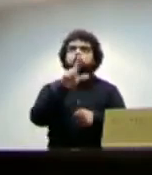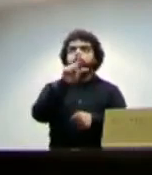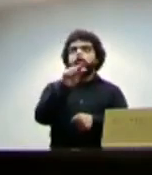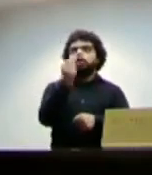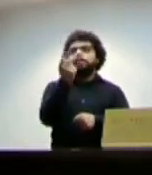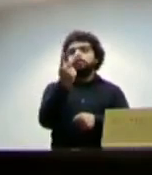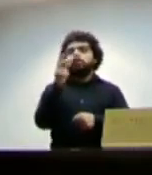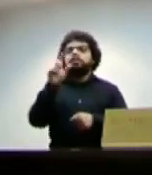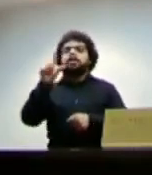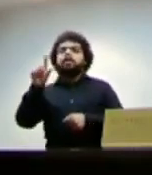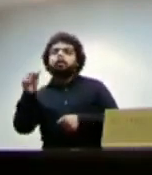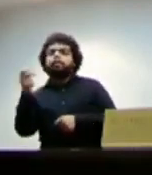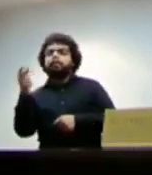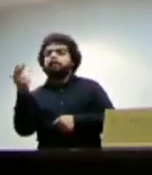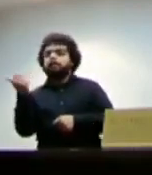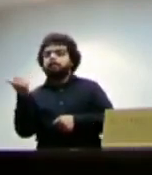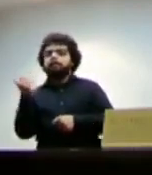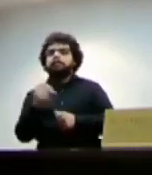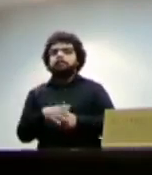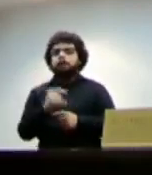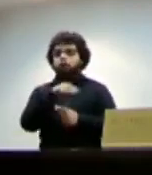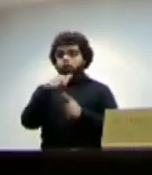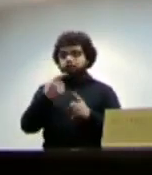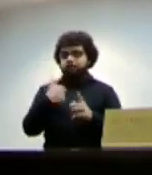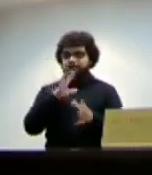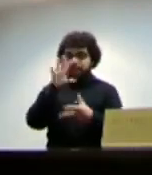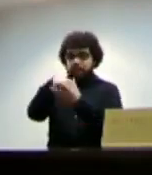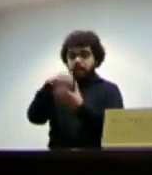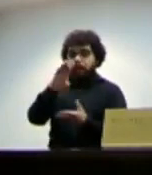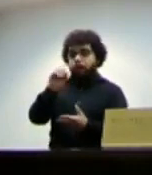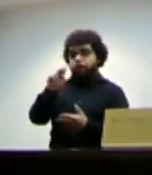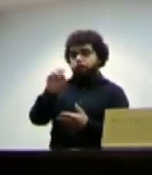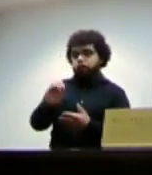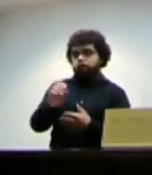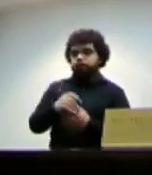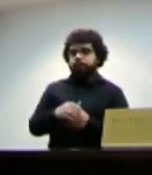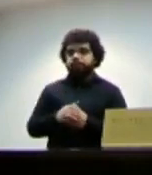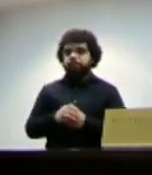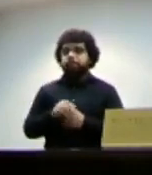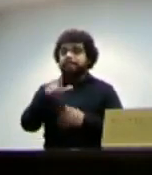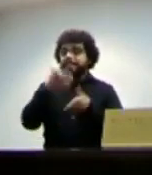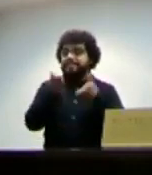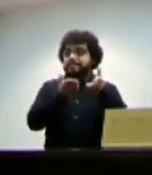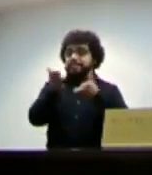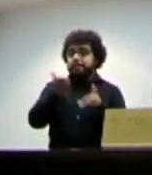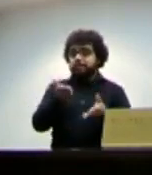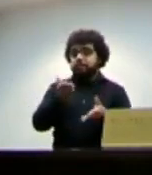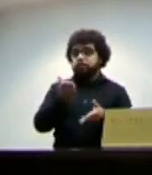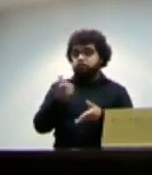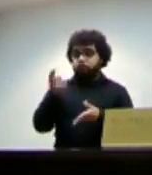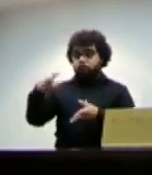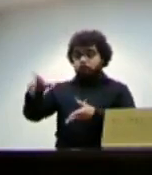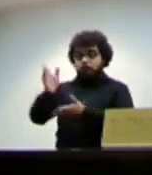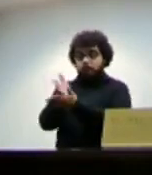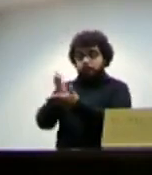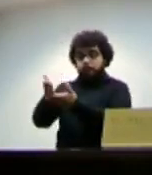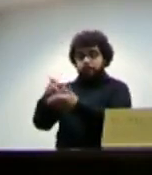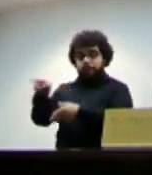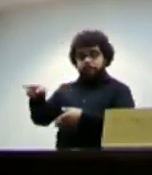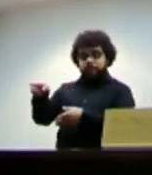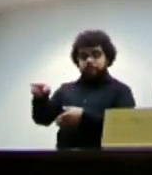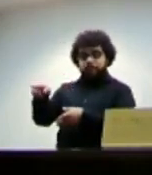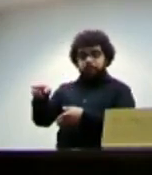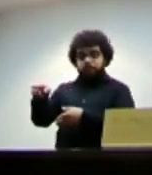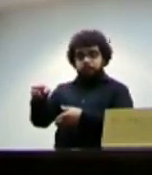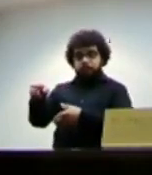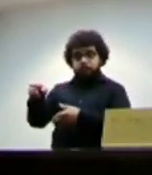cuando se hacían emisiones de bonos en la autoridad. Ese mantenimiento, ¿se daba esa emisión de bonos parte de ello? ¿Los